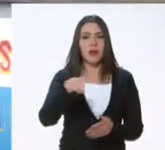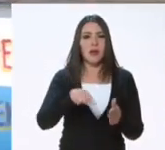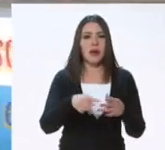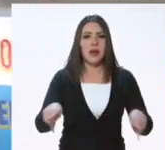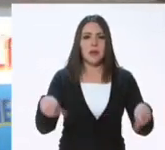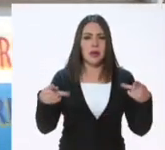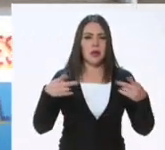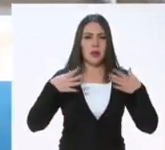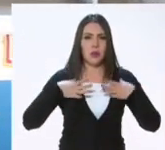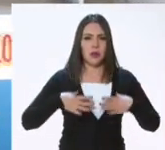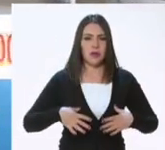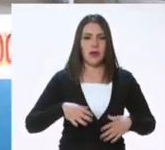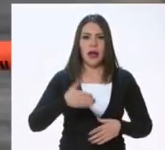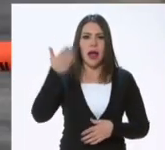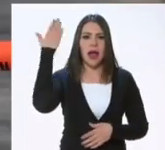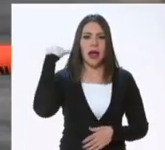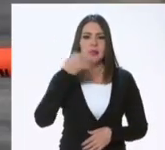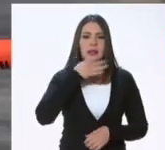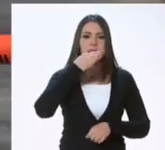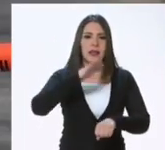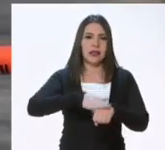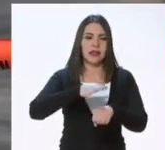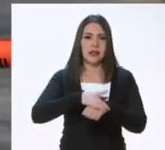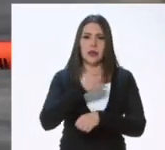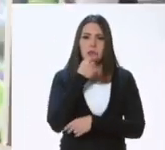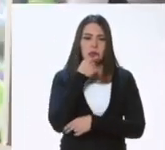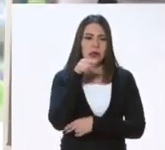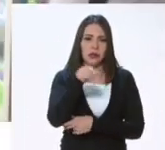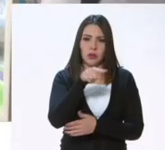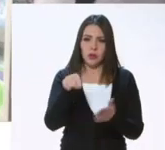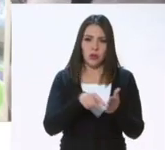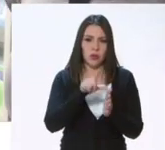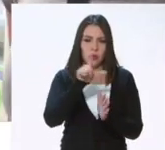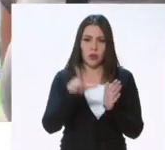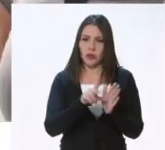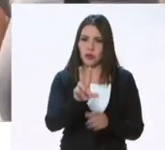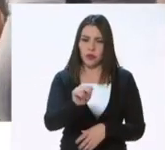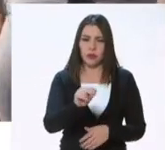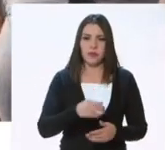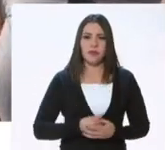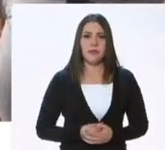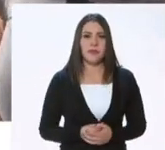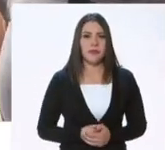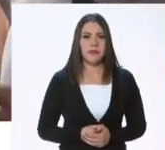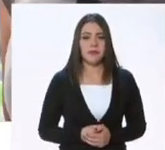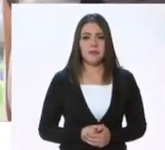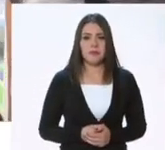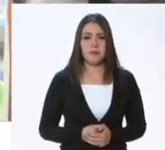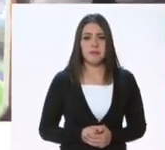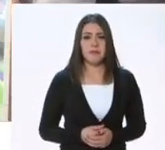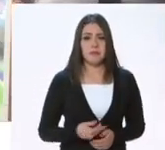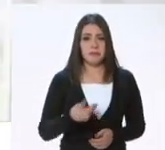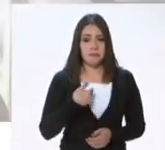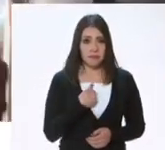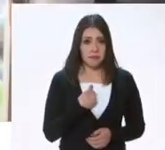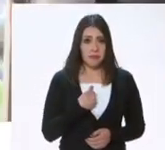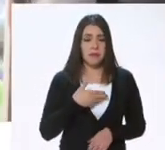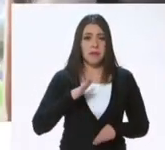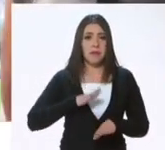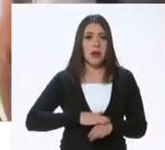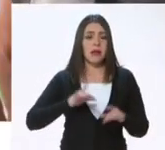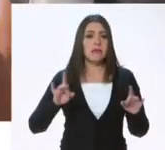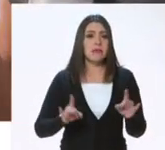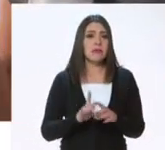uniformes, como la autoridad reportó inicialmente. Y soy la persona que fue más afectada en esto, cuando